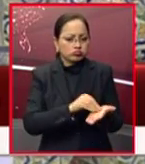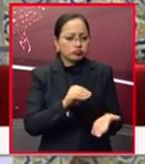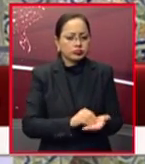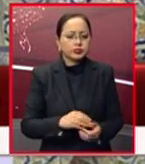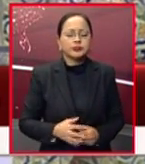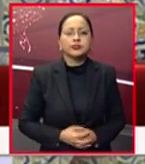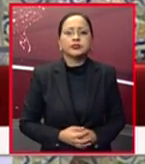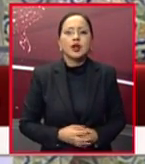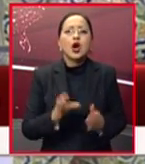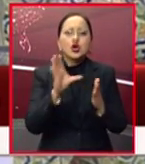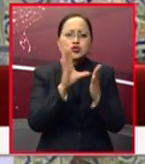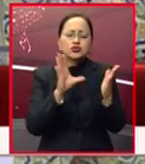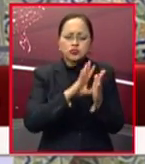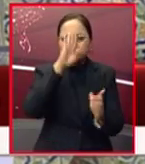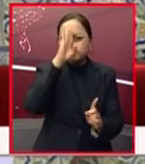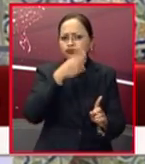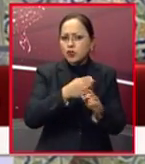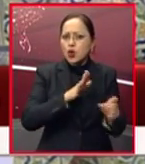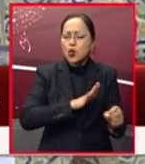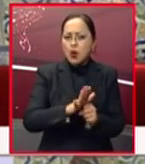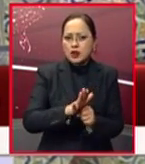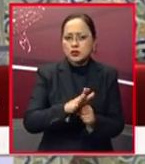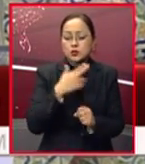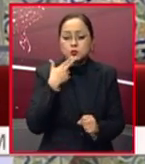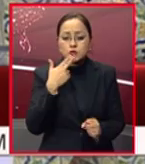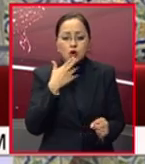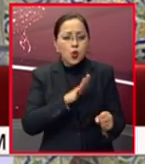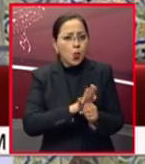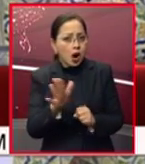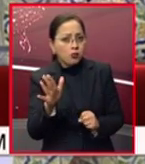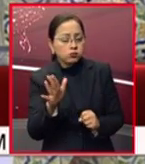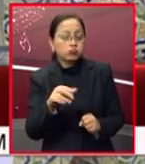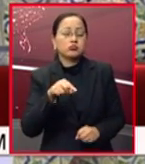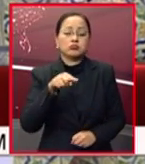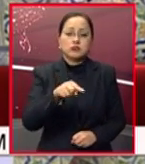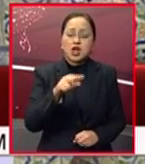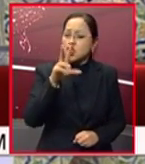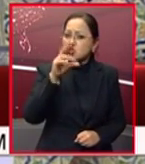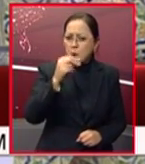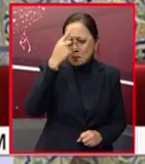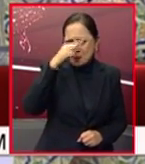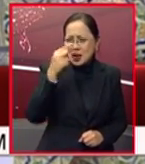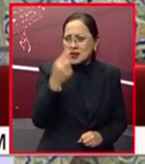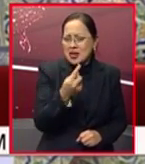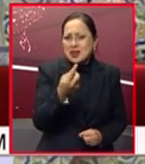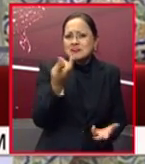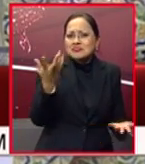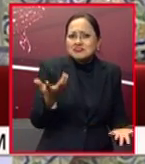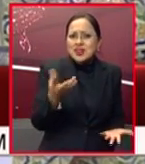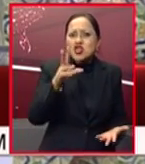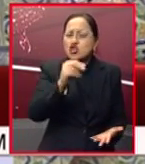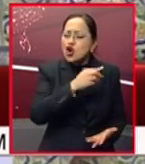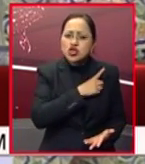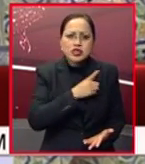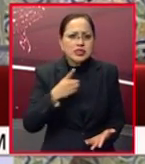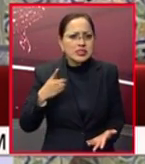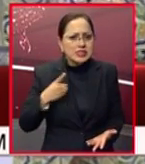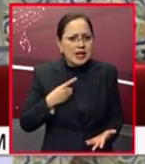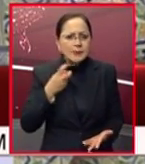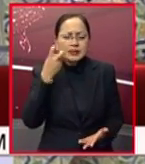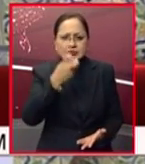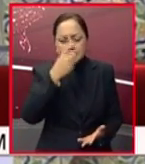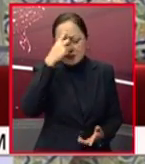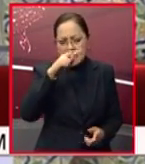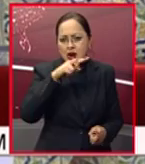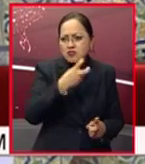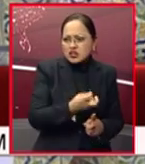constituciones tienen una finalidad y una función útil. No son, o mejor dicho, no deben ser